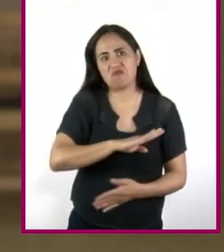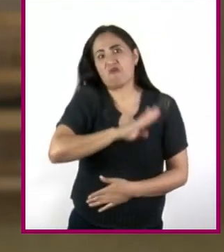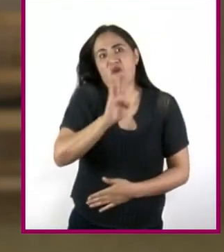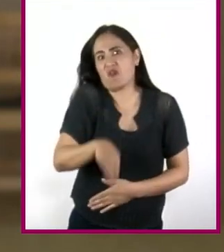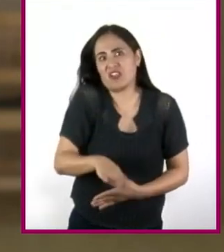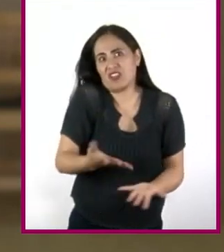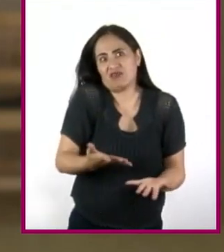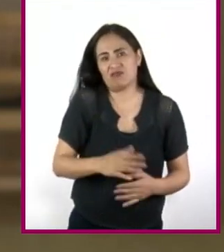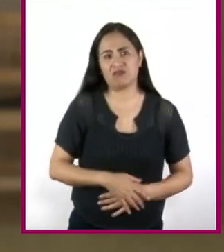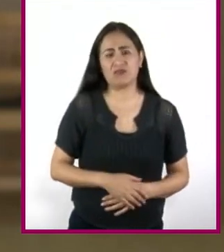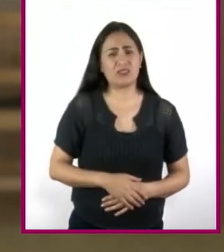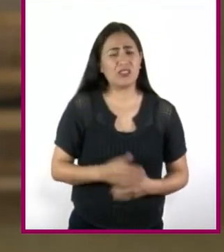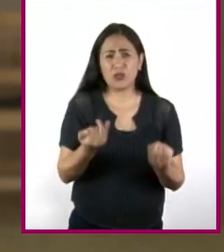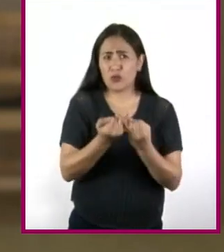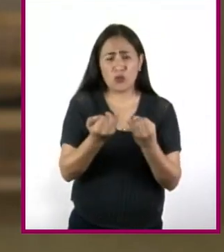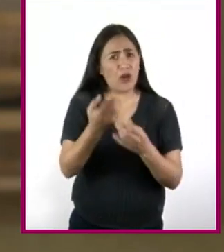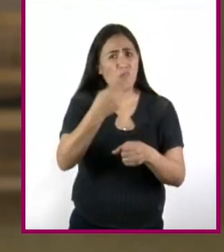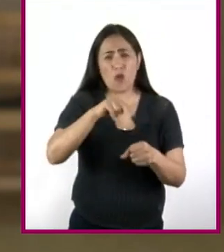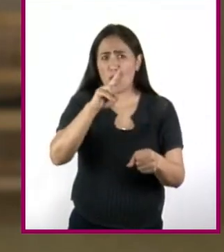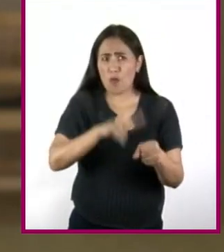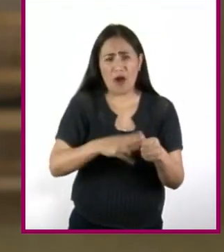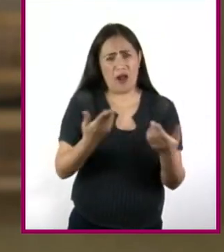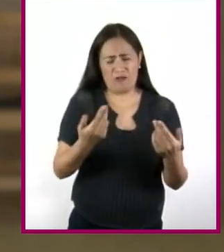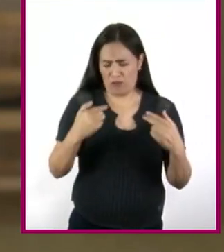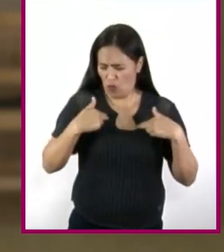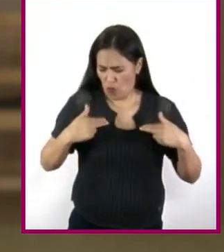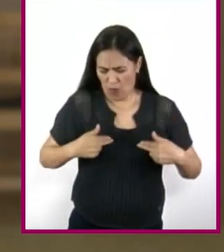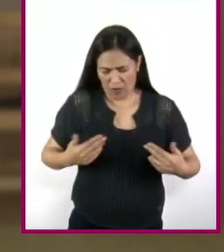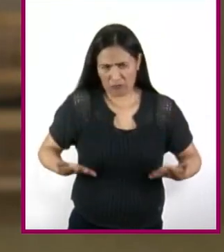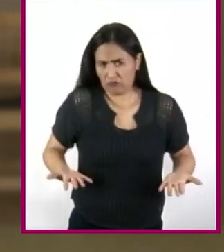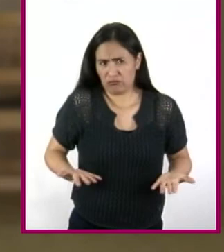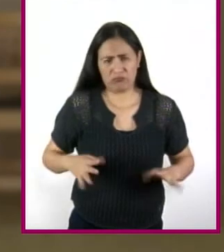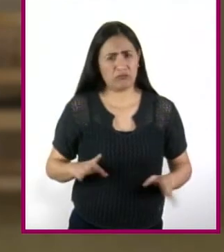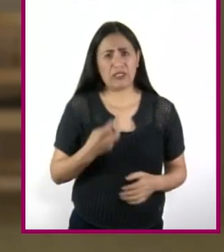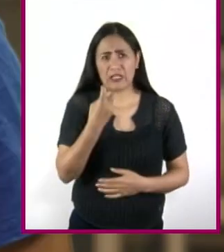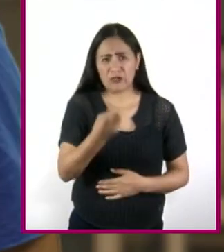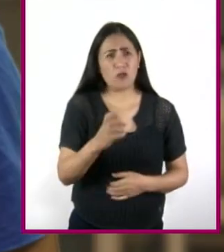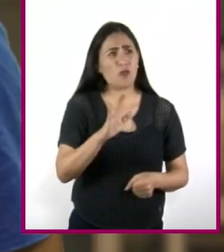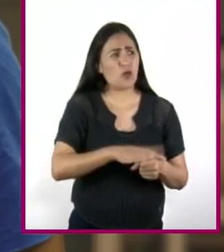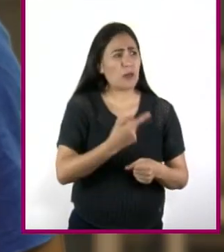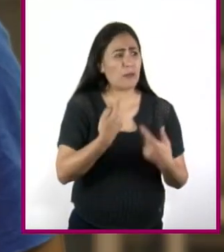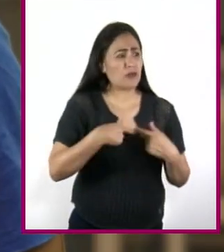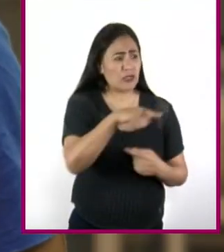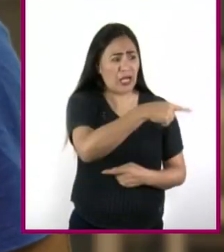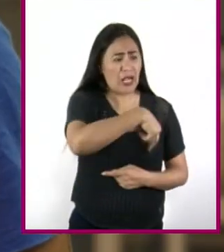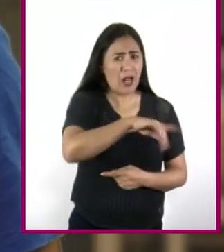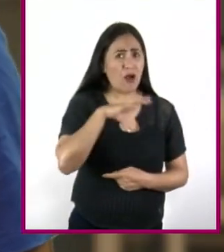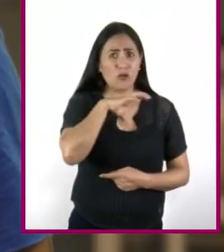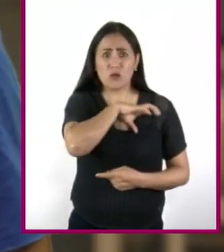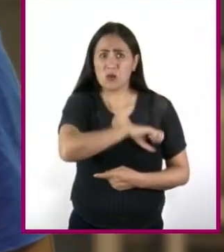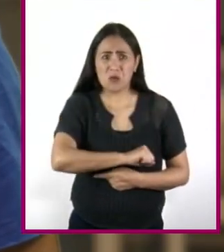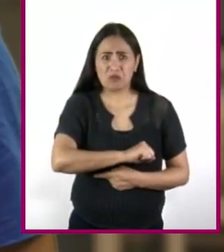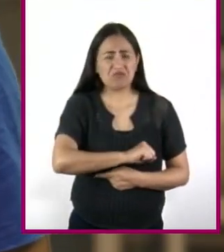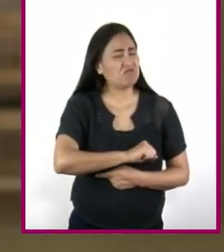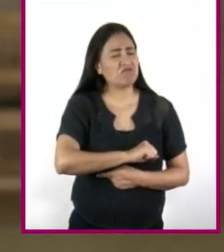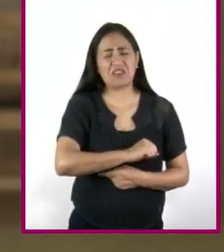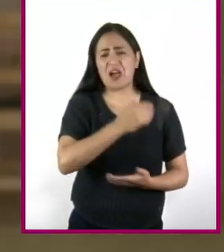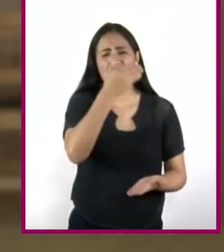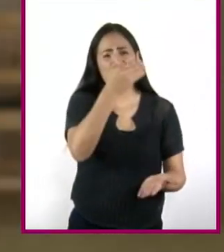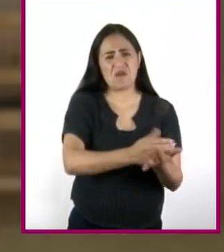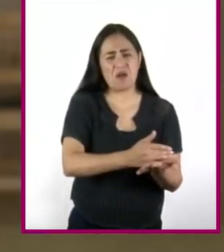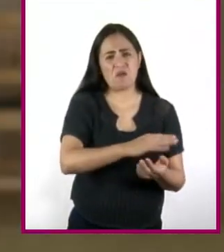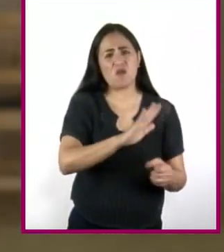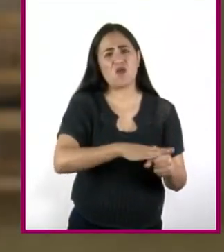muy humano que te sientas mal porque una persona ya no podrá disfrutar de las cosas que le gustaban. Sobre todo si es una